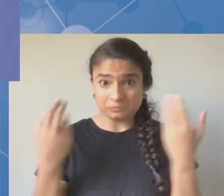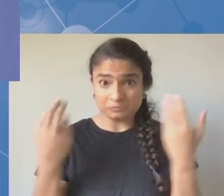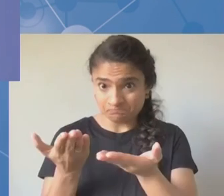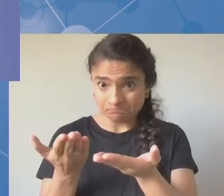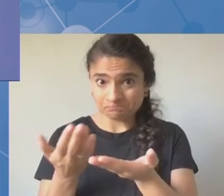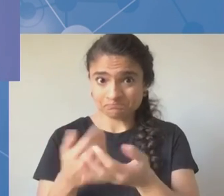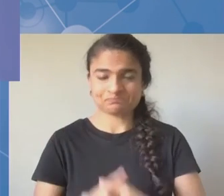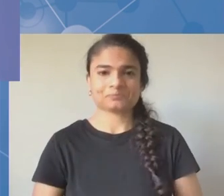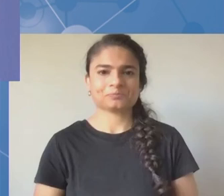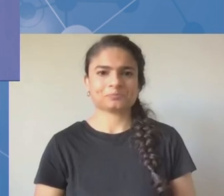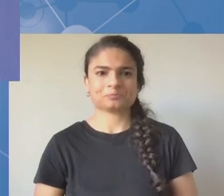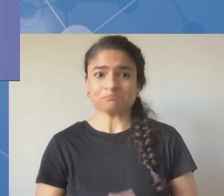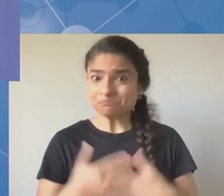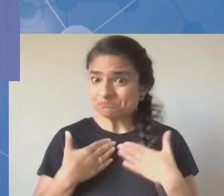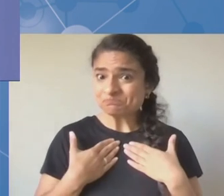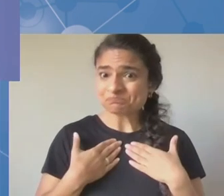Voy a hablar en francés.